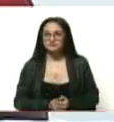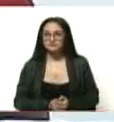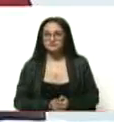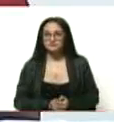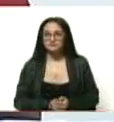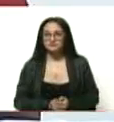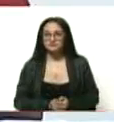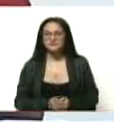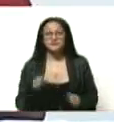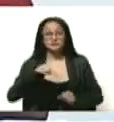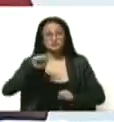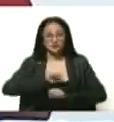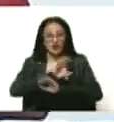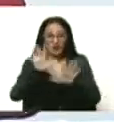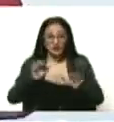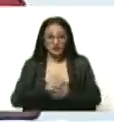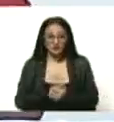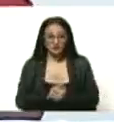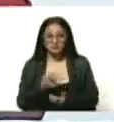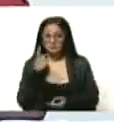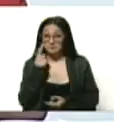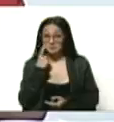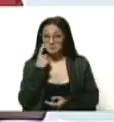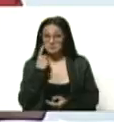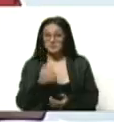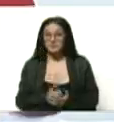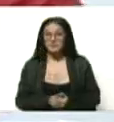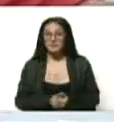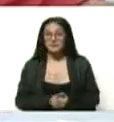Claro. Fíjate.